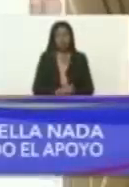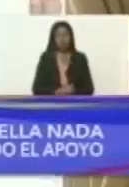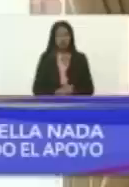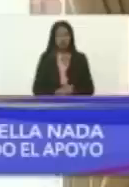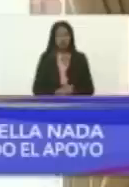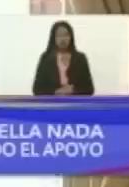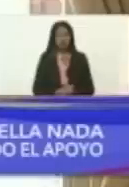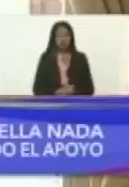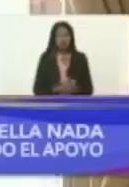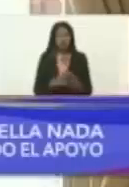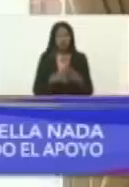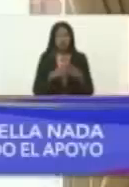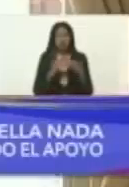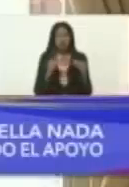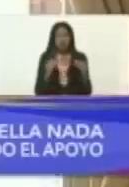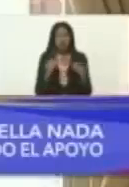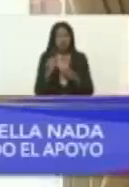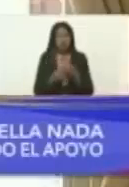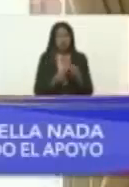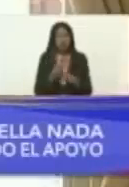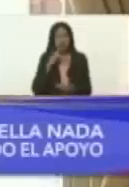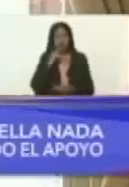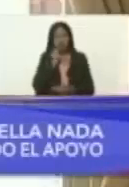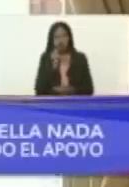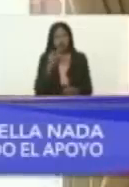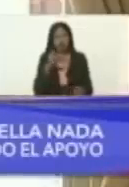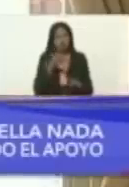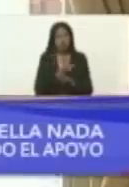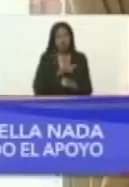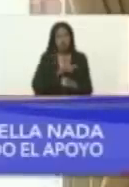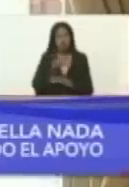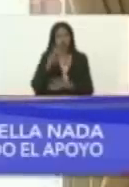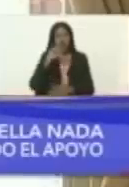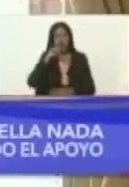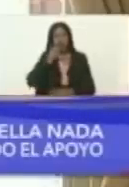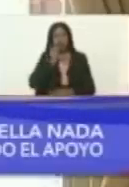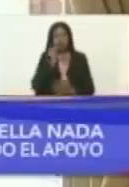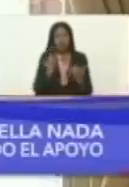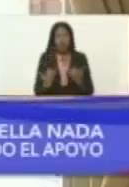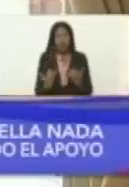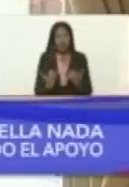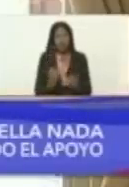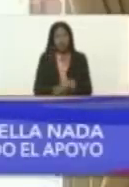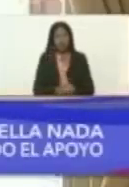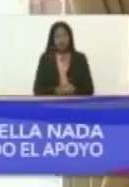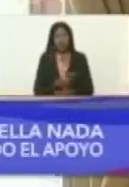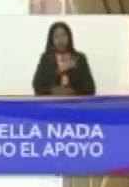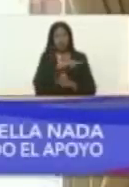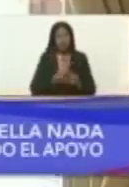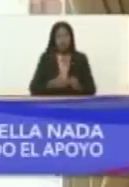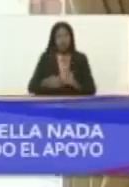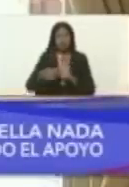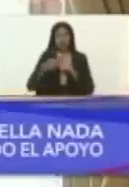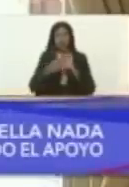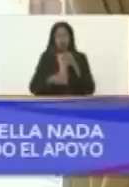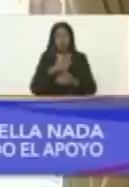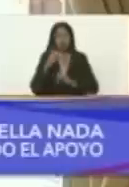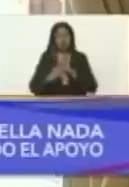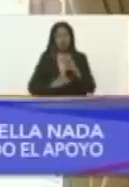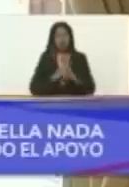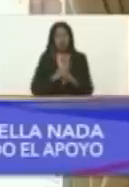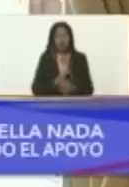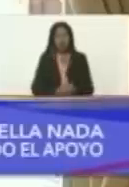de todo lo bilateral con rusia voy saliendo para rusia para seguir fortaleciendo las relaciones internacionales